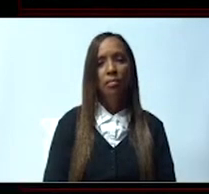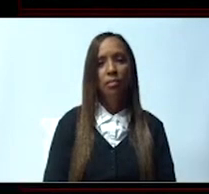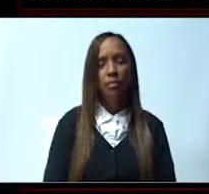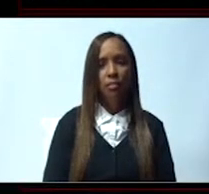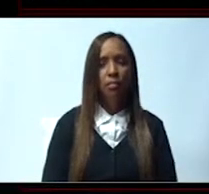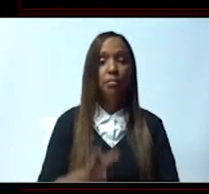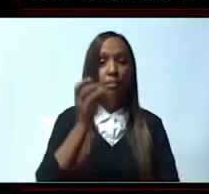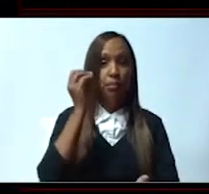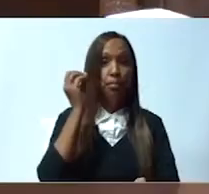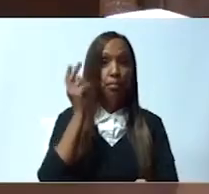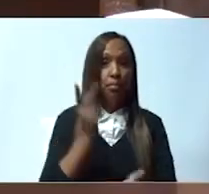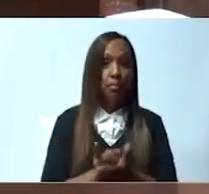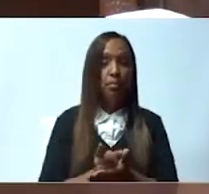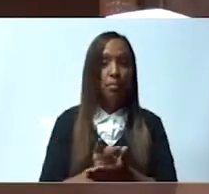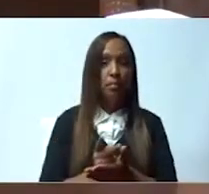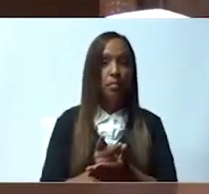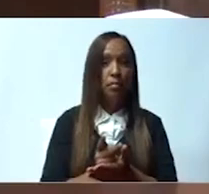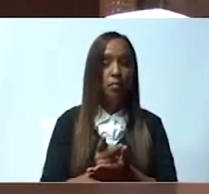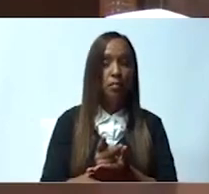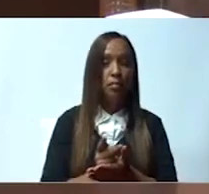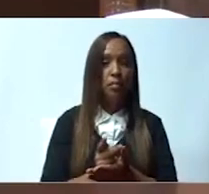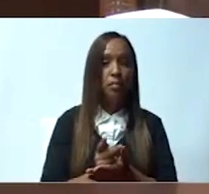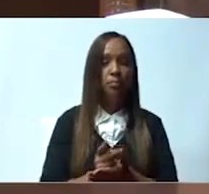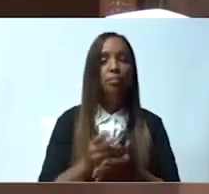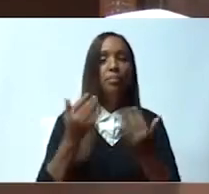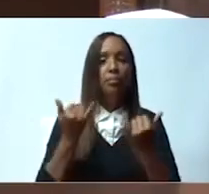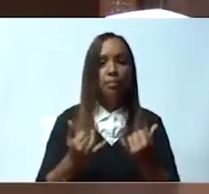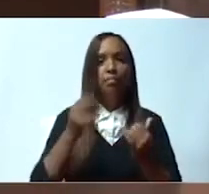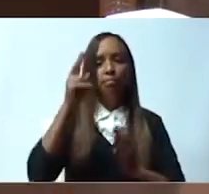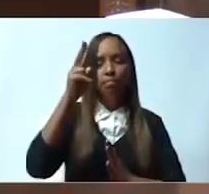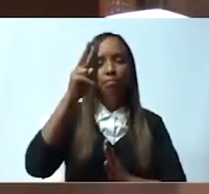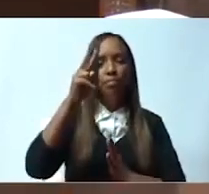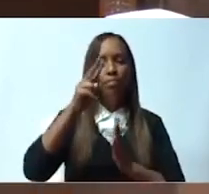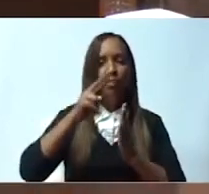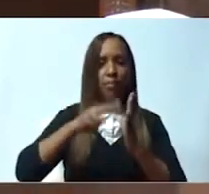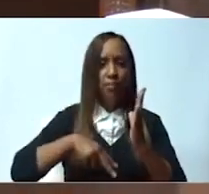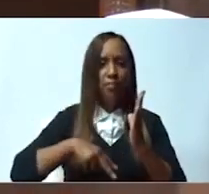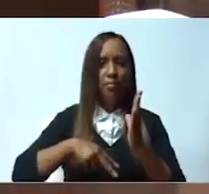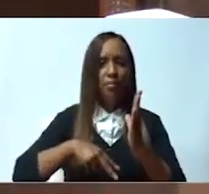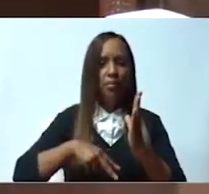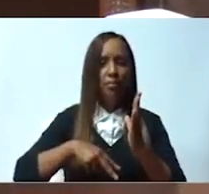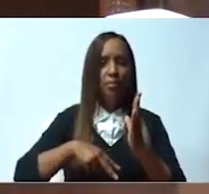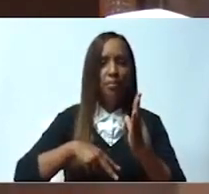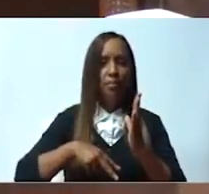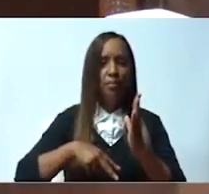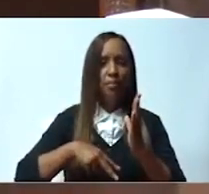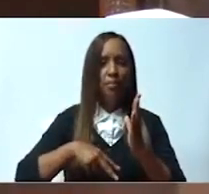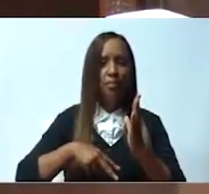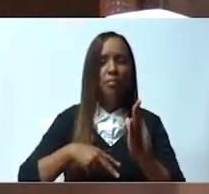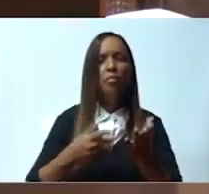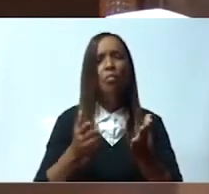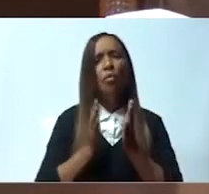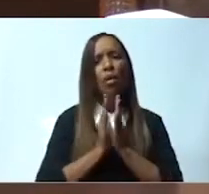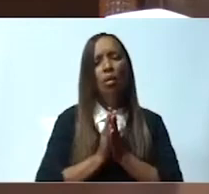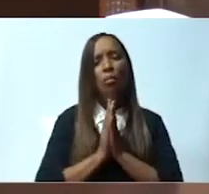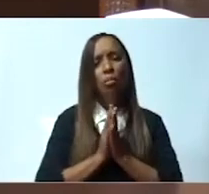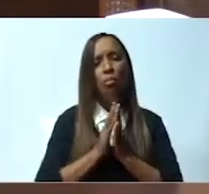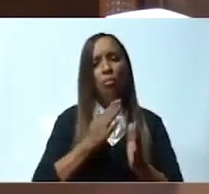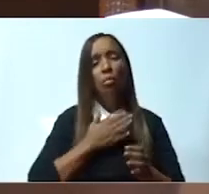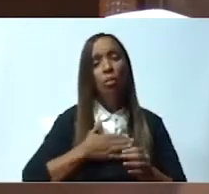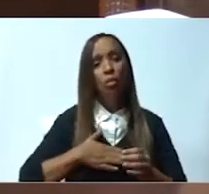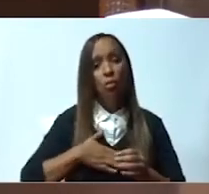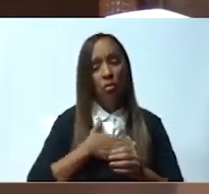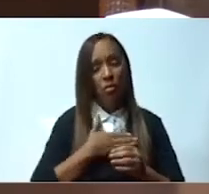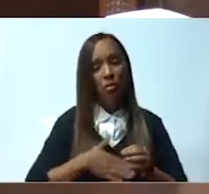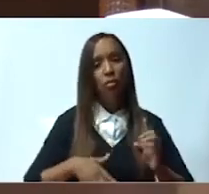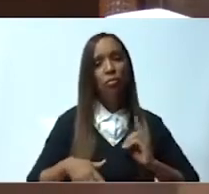Aprobado. Señora secretaria de lectura, por favor, honorables diputados, vamos a conocer estos dos proyectos. Este uno y